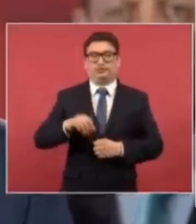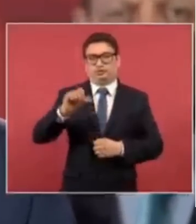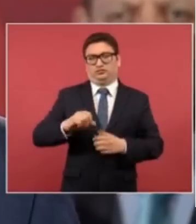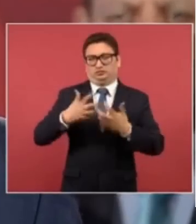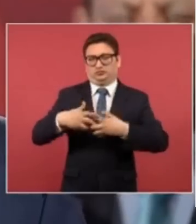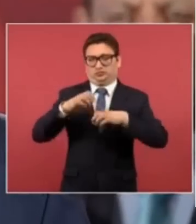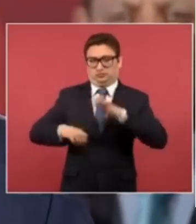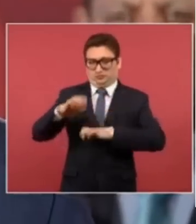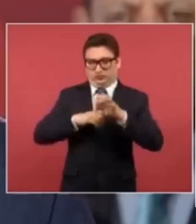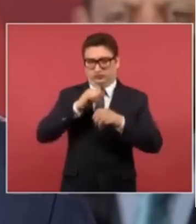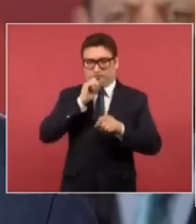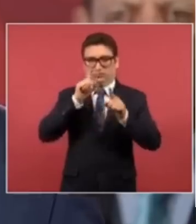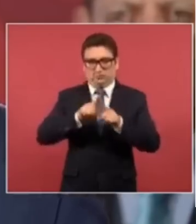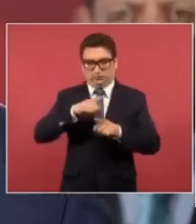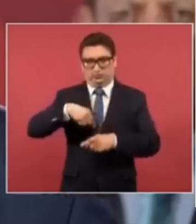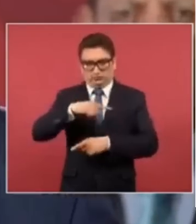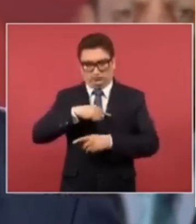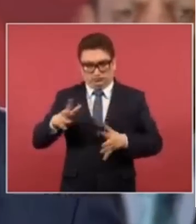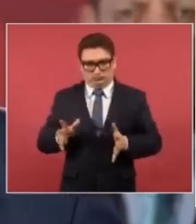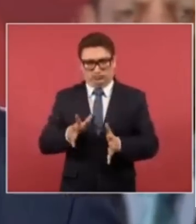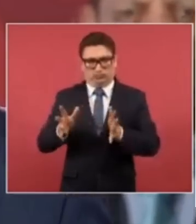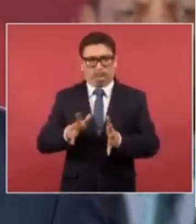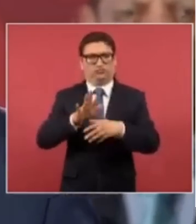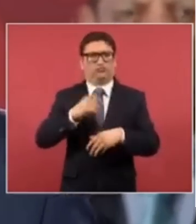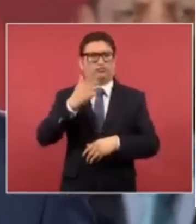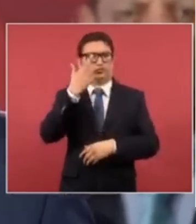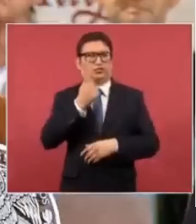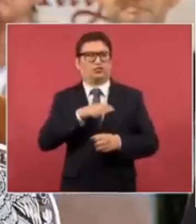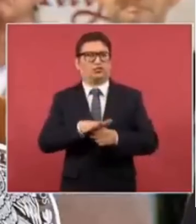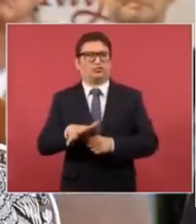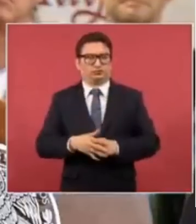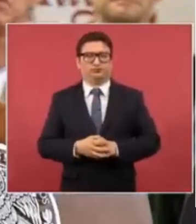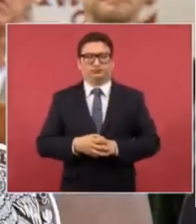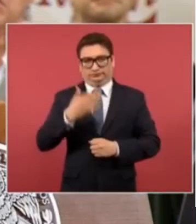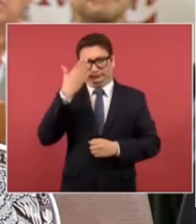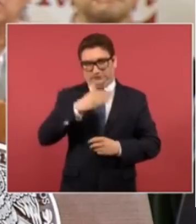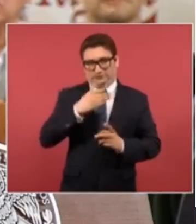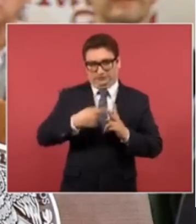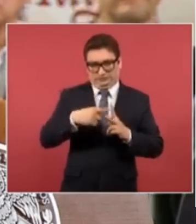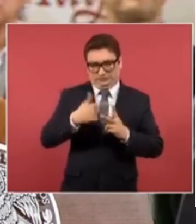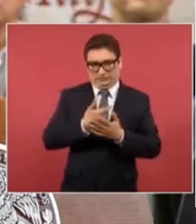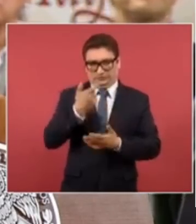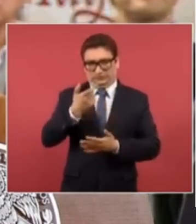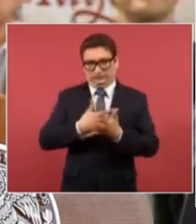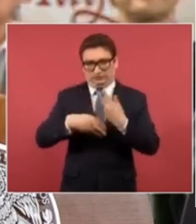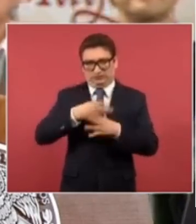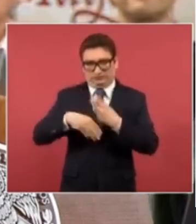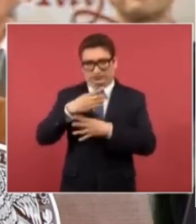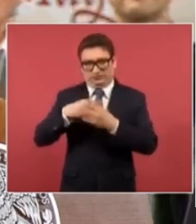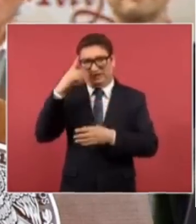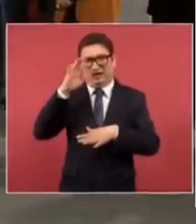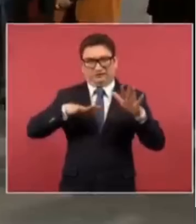Ellos lo que buscan es el poder político, el poder económico, pero de ellos, no de